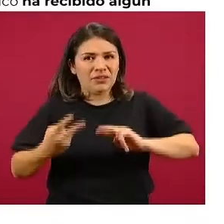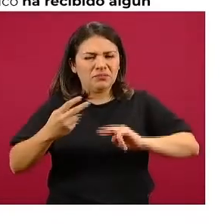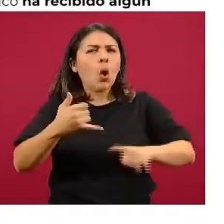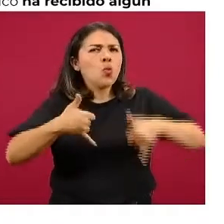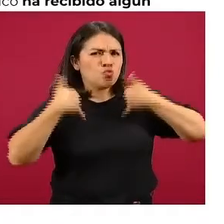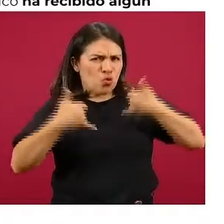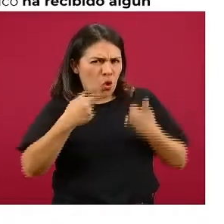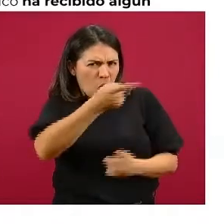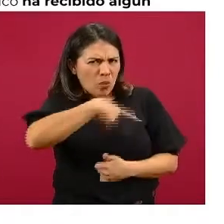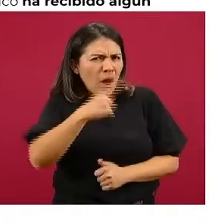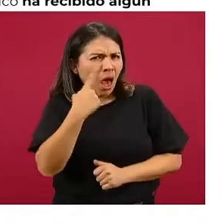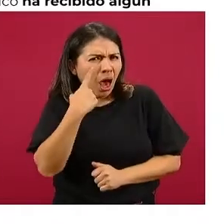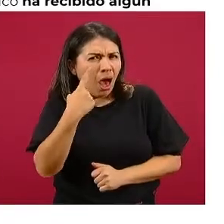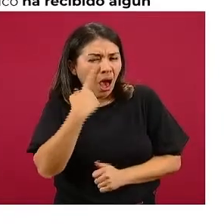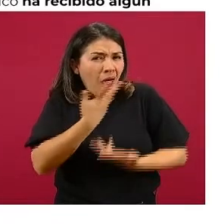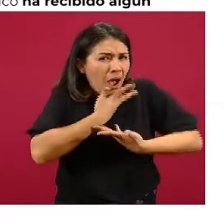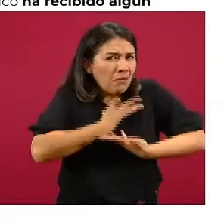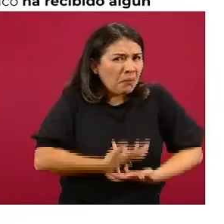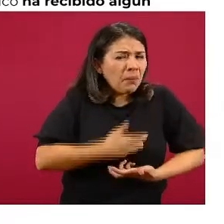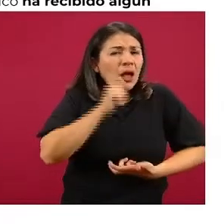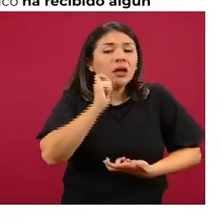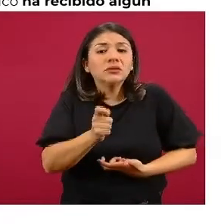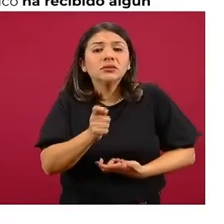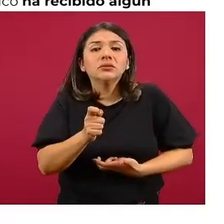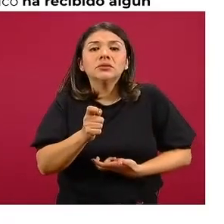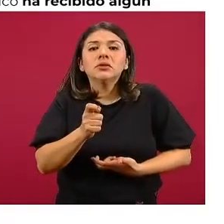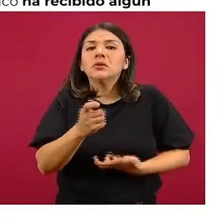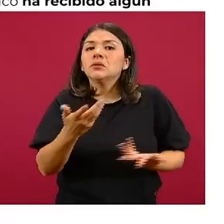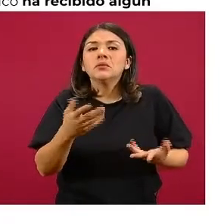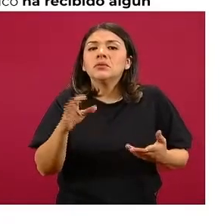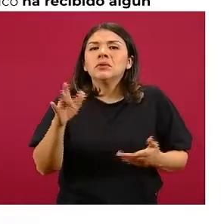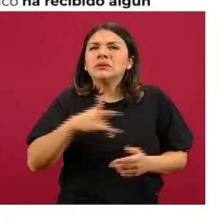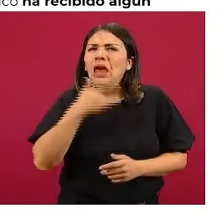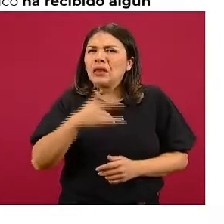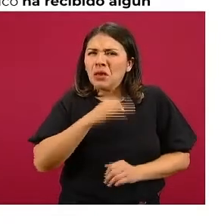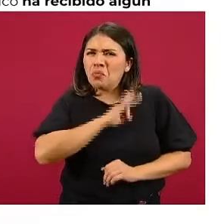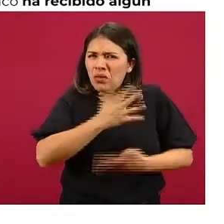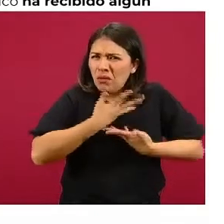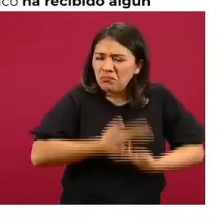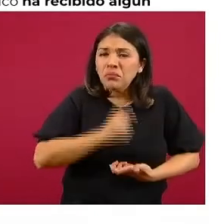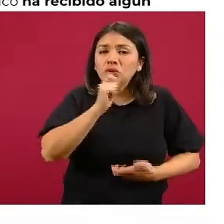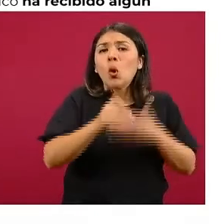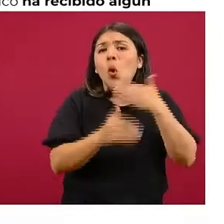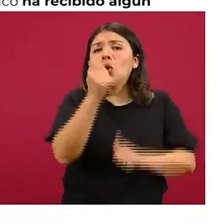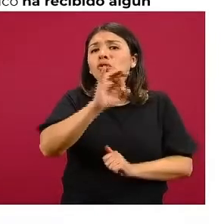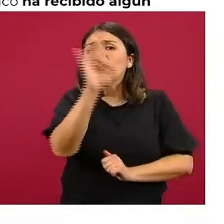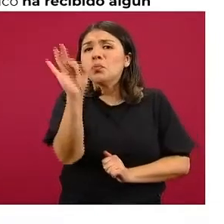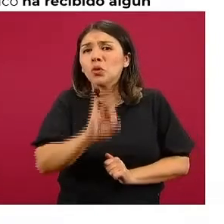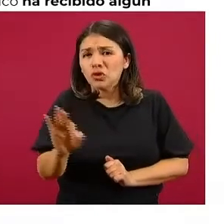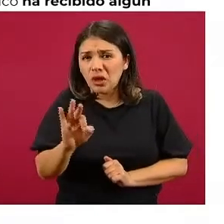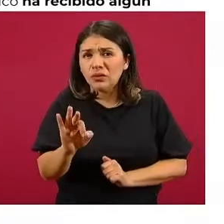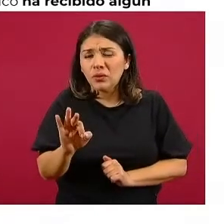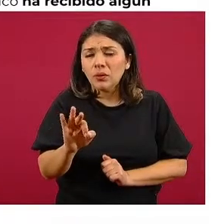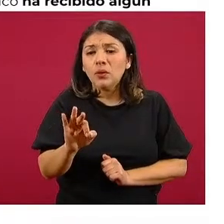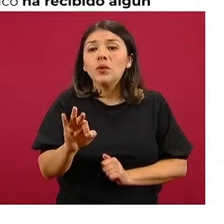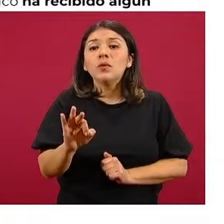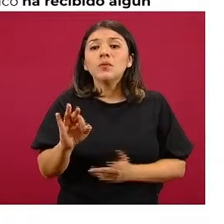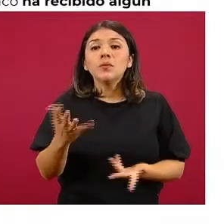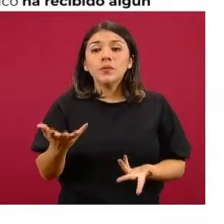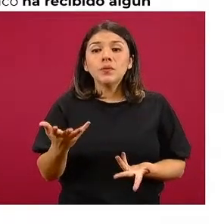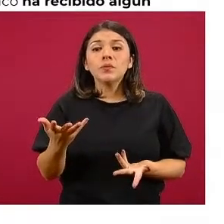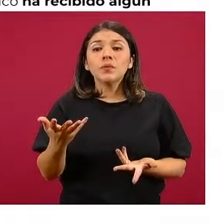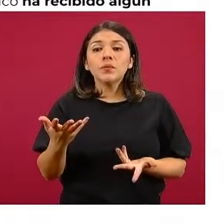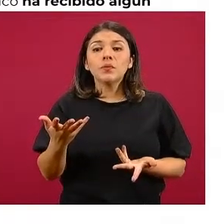adolescentes que la prevalencia de depresión es que han tenido sintomatología depresiva es del 11%.